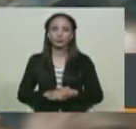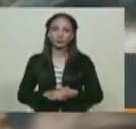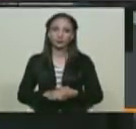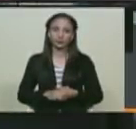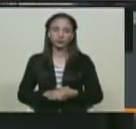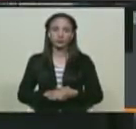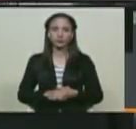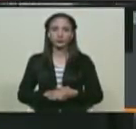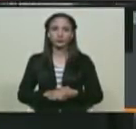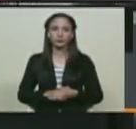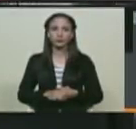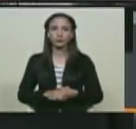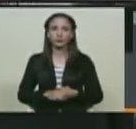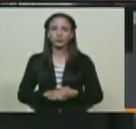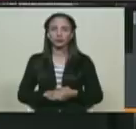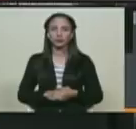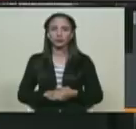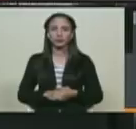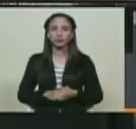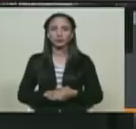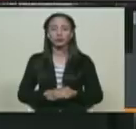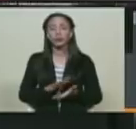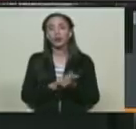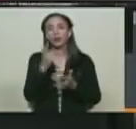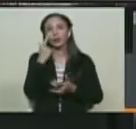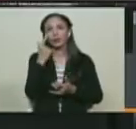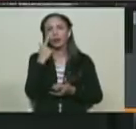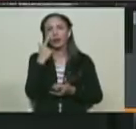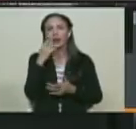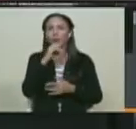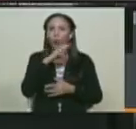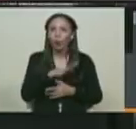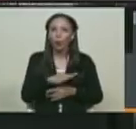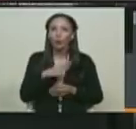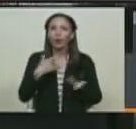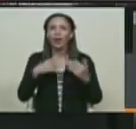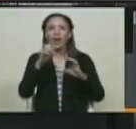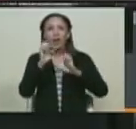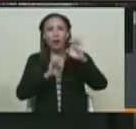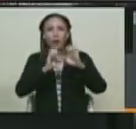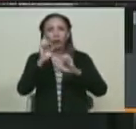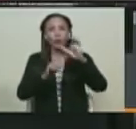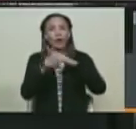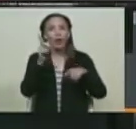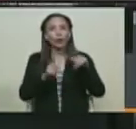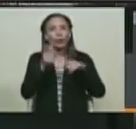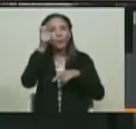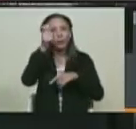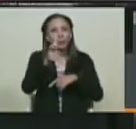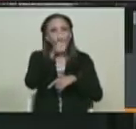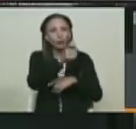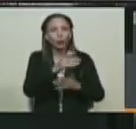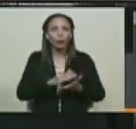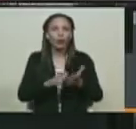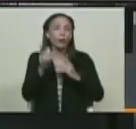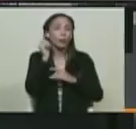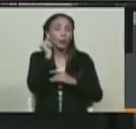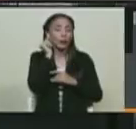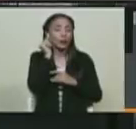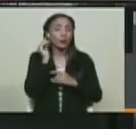Bueno, que ver las historias que hay de gente, compatriotas, mujeres sobre